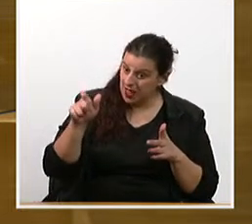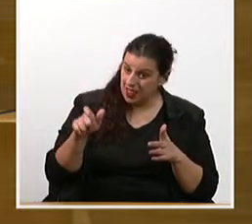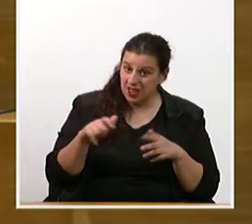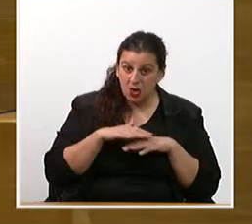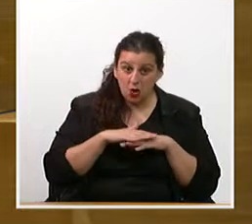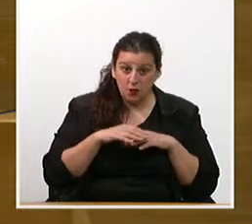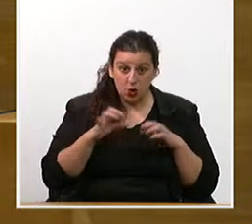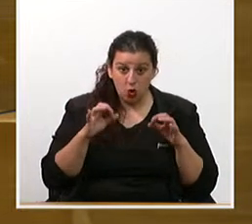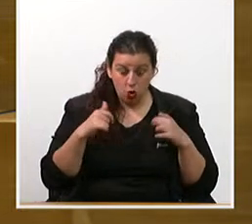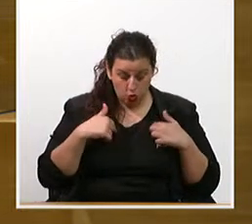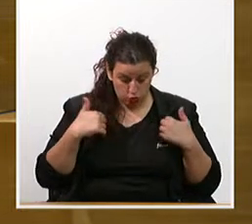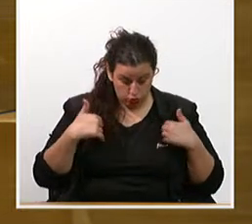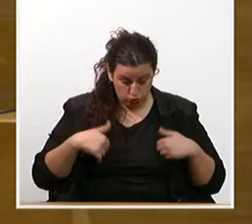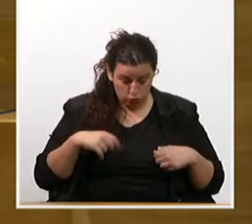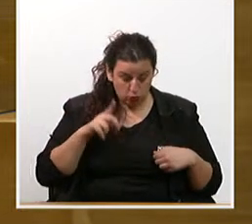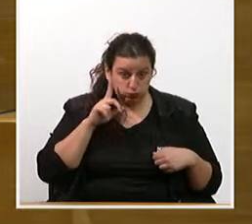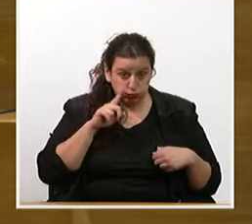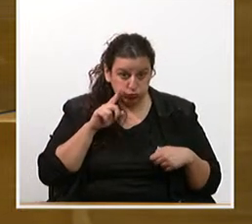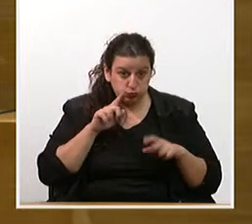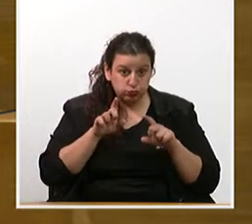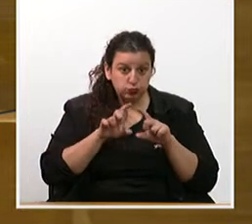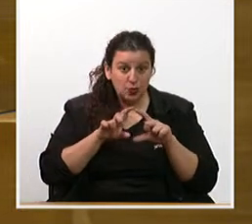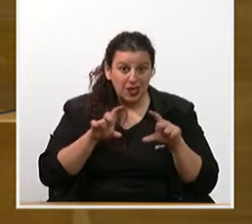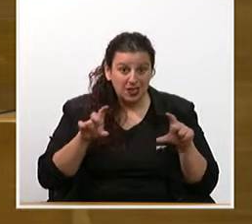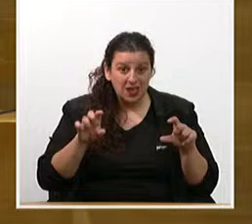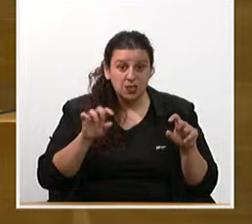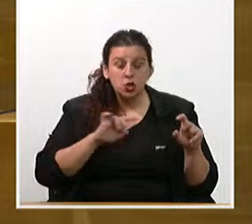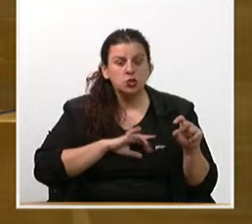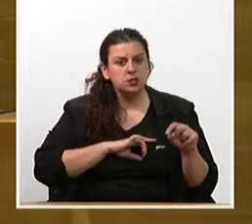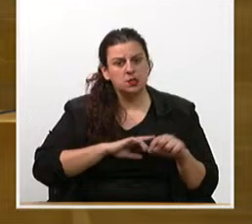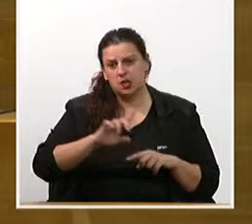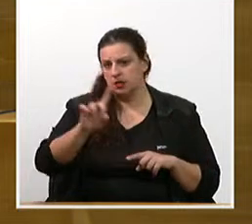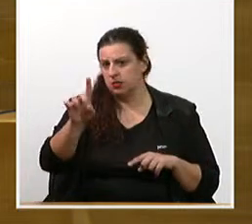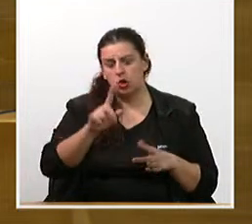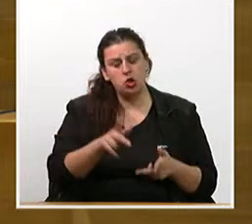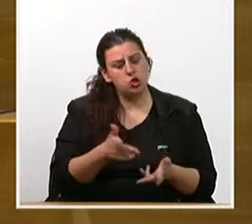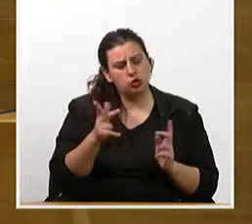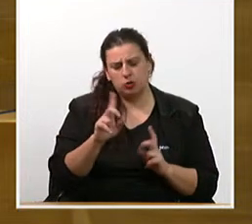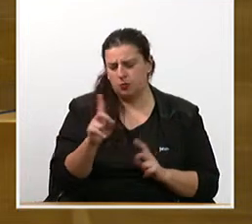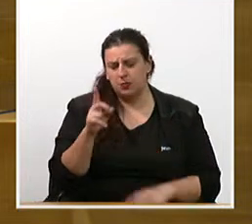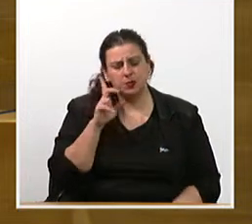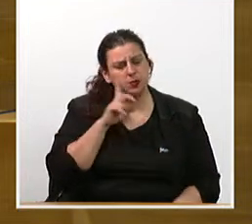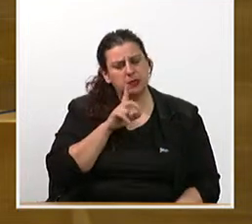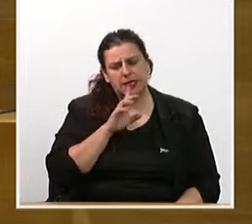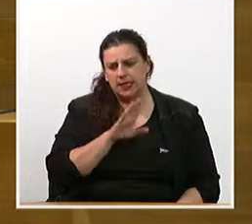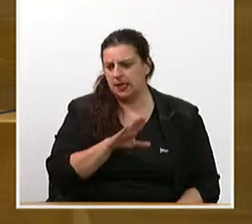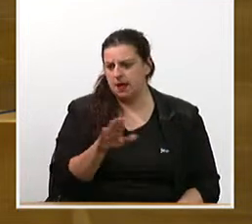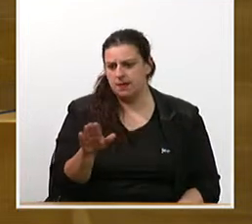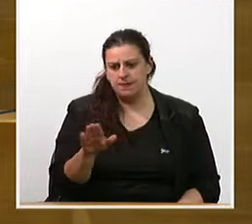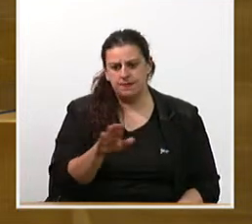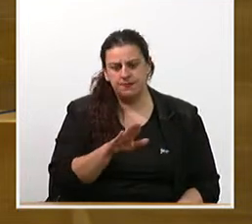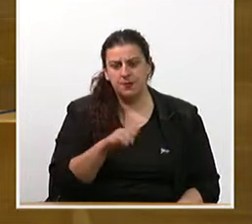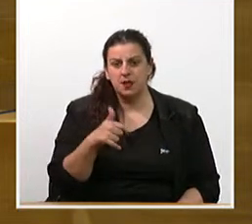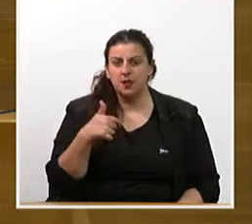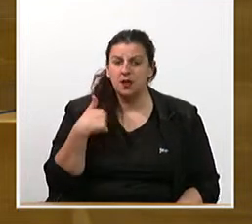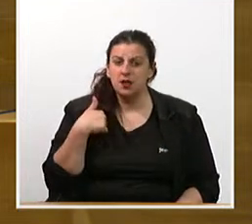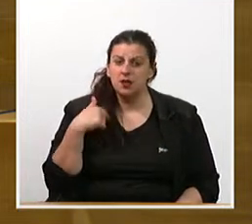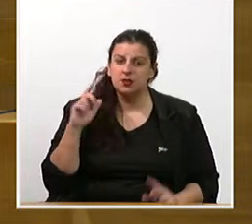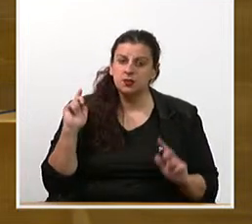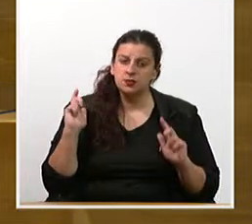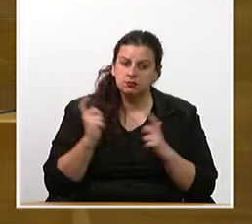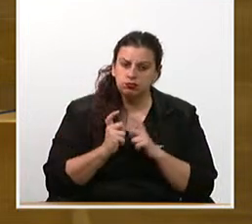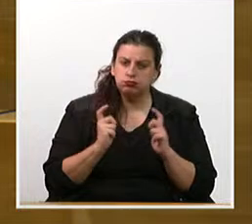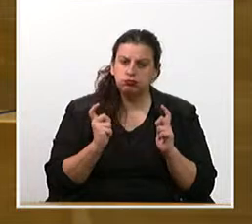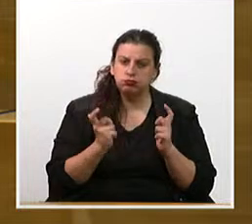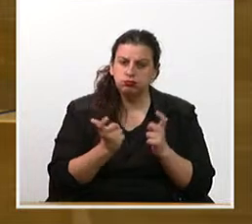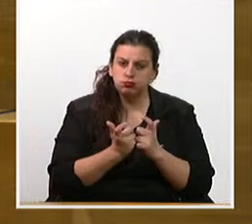consellera miente a las entidades ni a los sindicatos no se lo voy a permitir lamos con múltiples reuniones